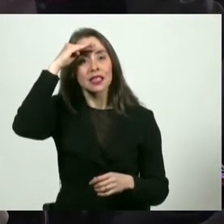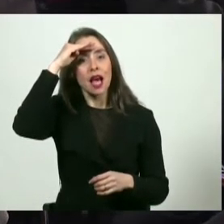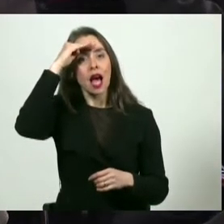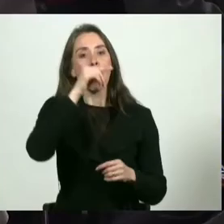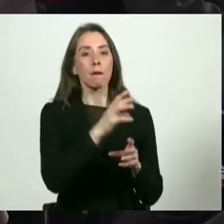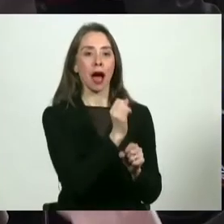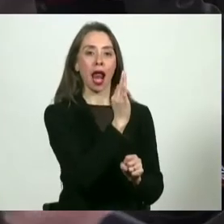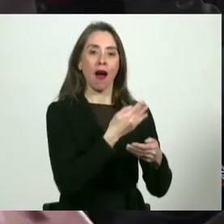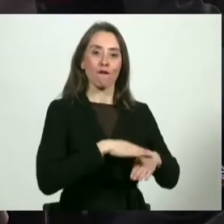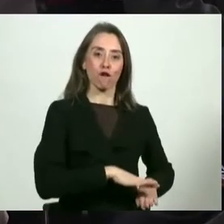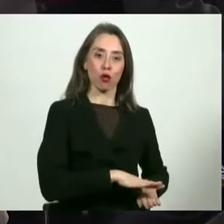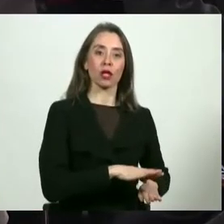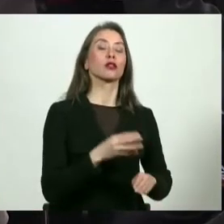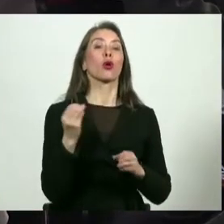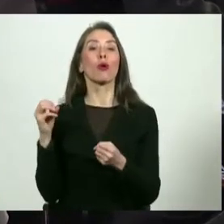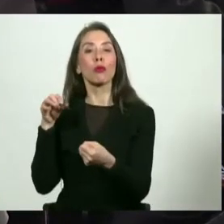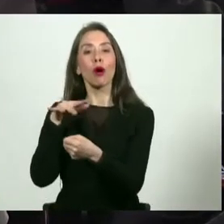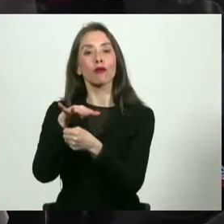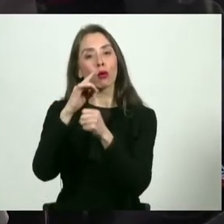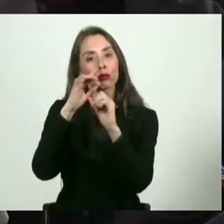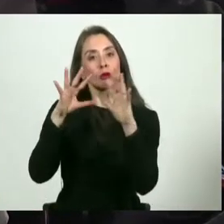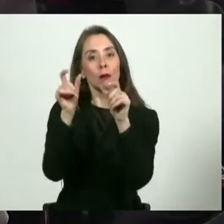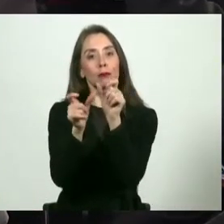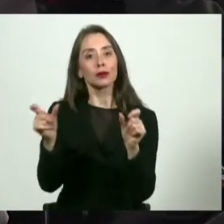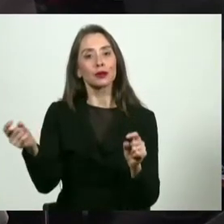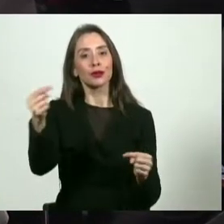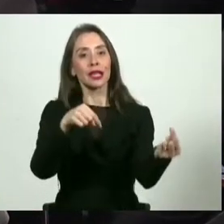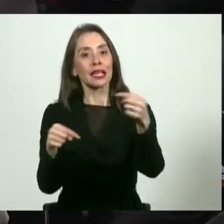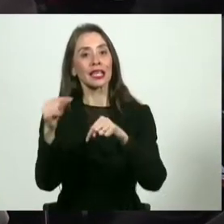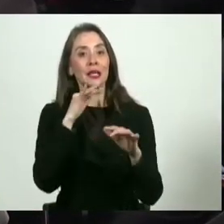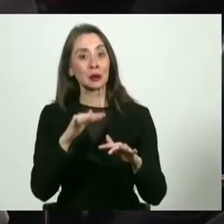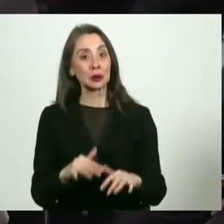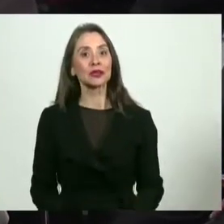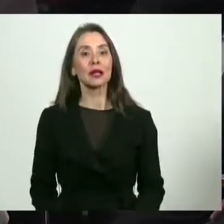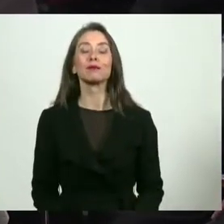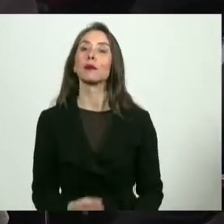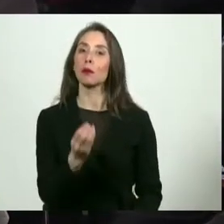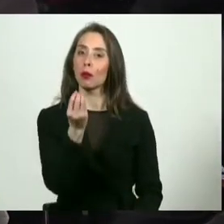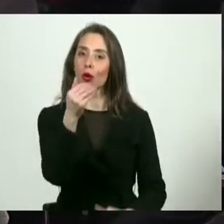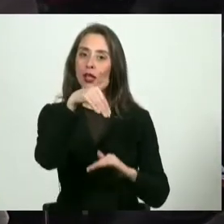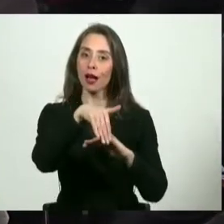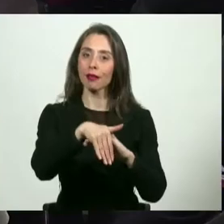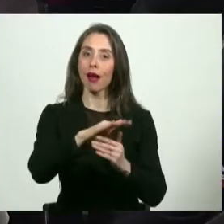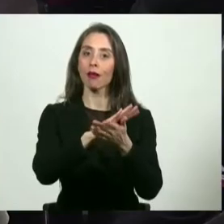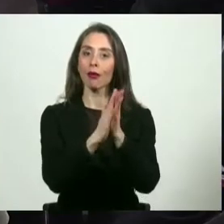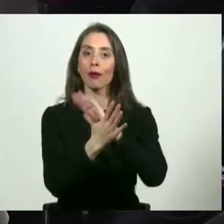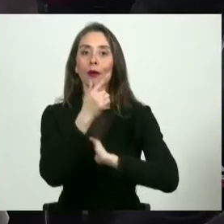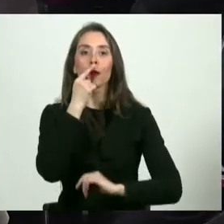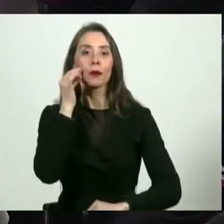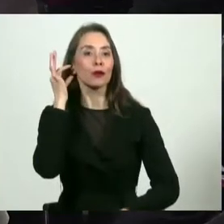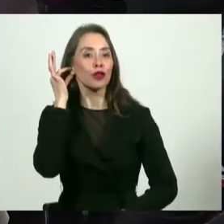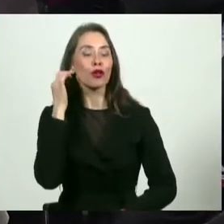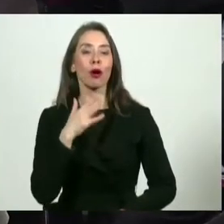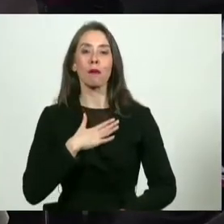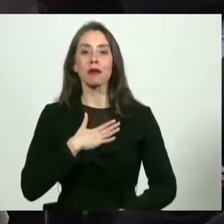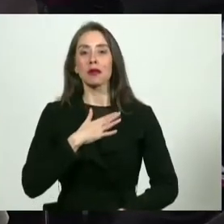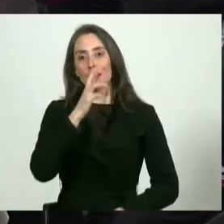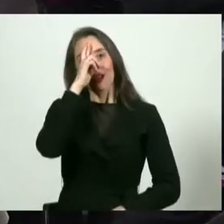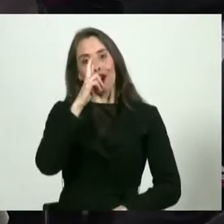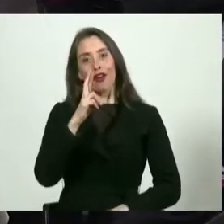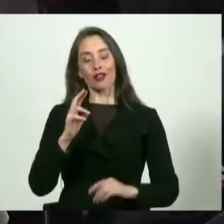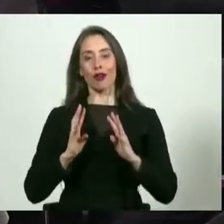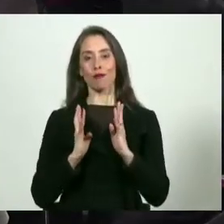la Fundación como el impacto que ha notado en usuarios y usuarias? Bueno, buenas tardes a todos y a todas. La verdad que para mí es un honor estar en